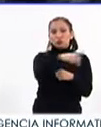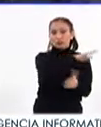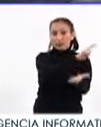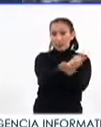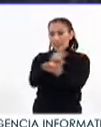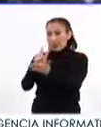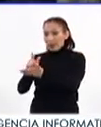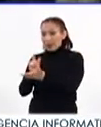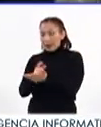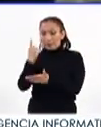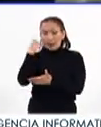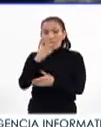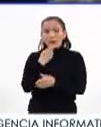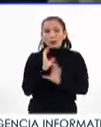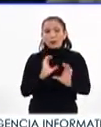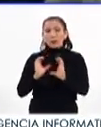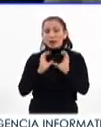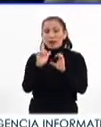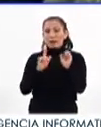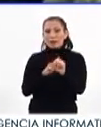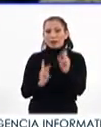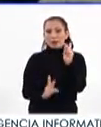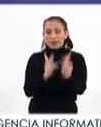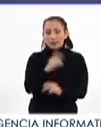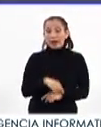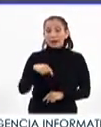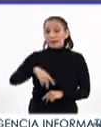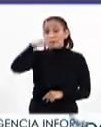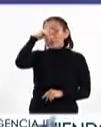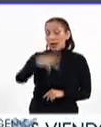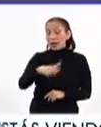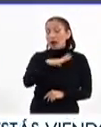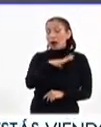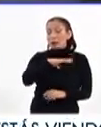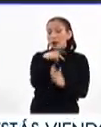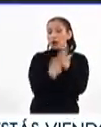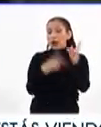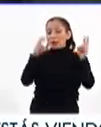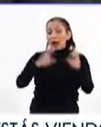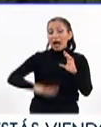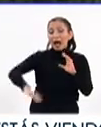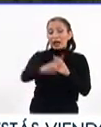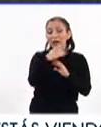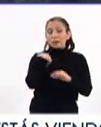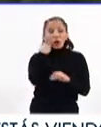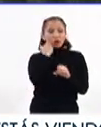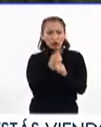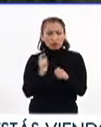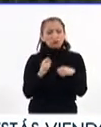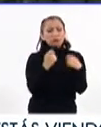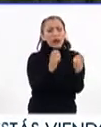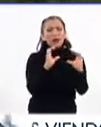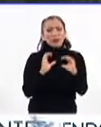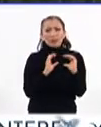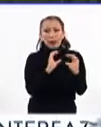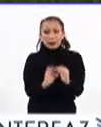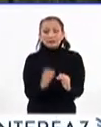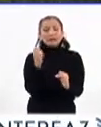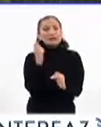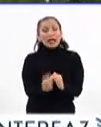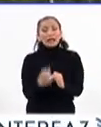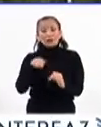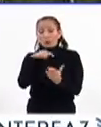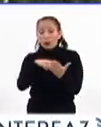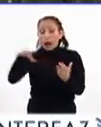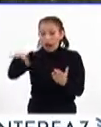iniciativas que contribuyan a la preservación del medio ambiente. En México existe el programa de áreas destinadas voluntariamente a la conservación. Se trata